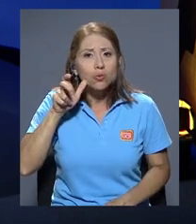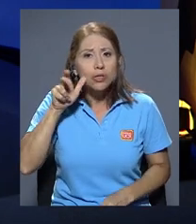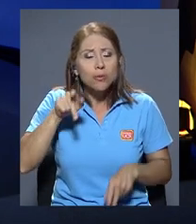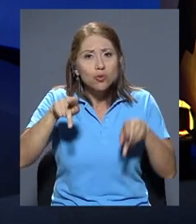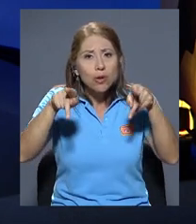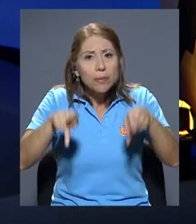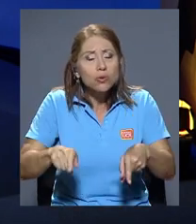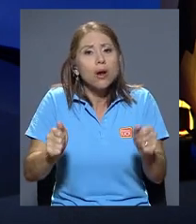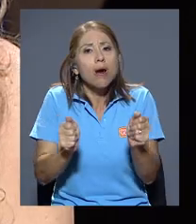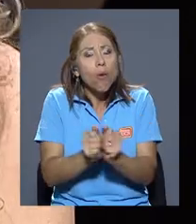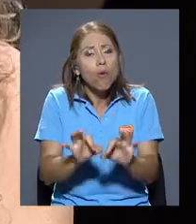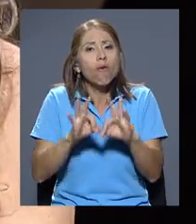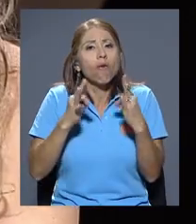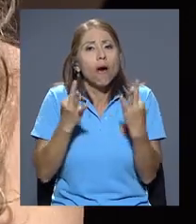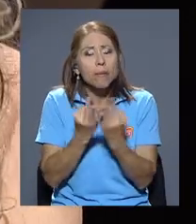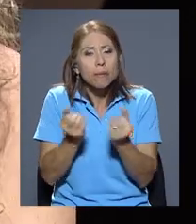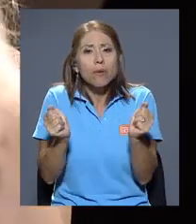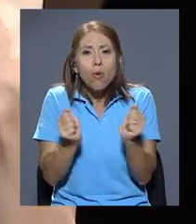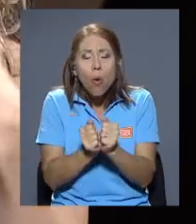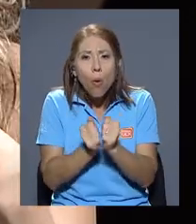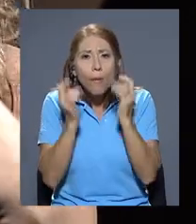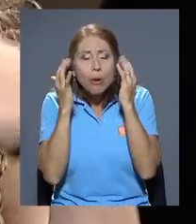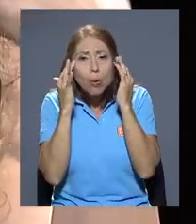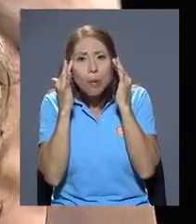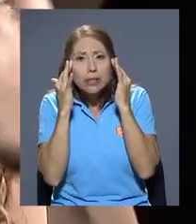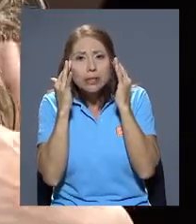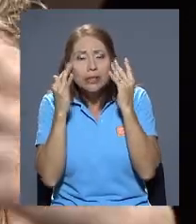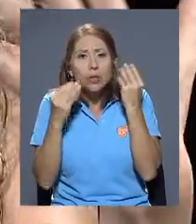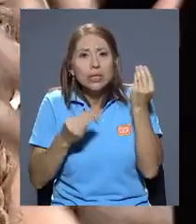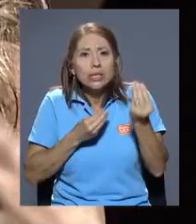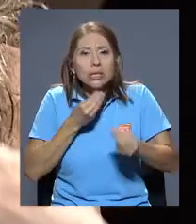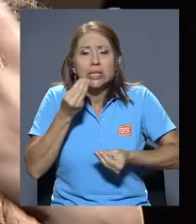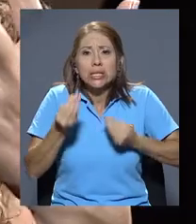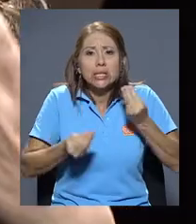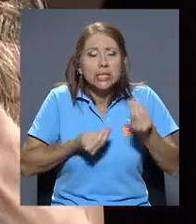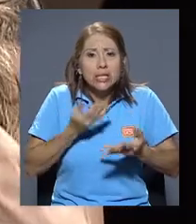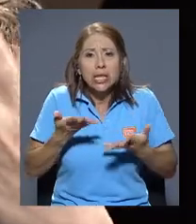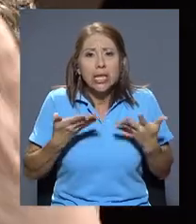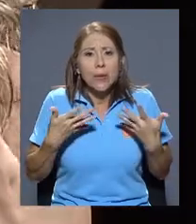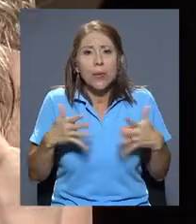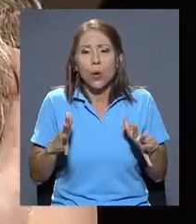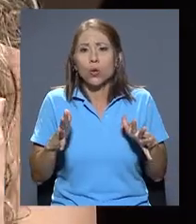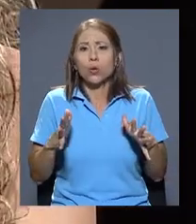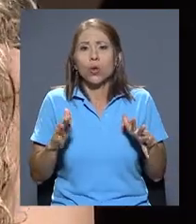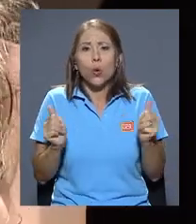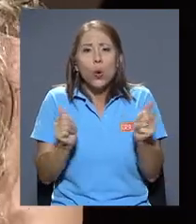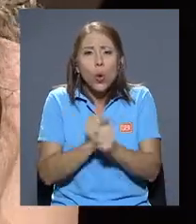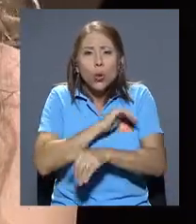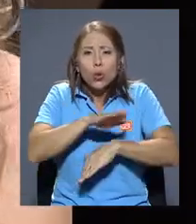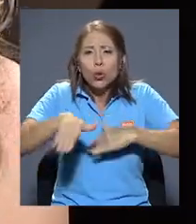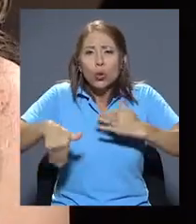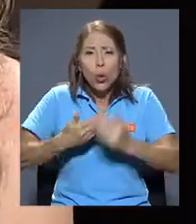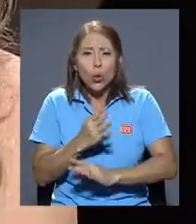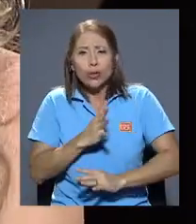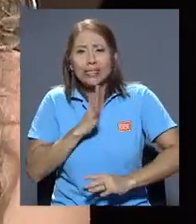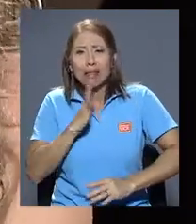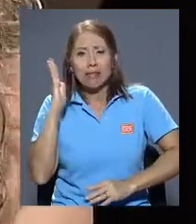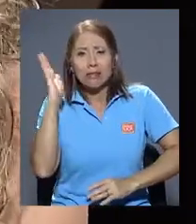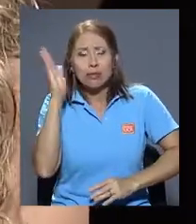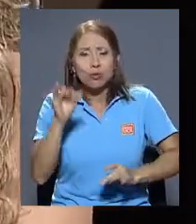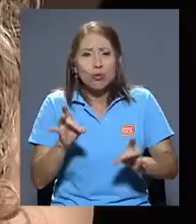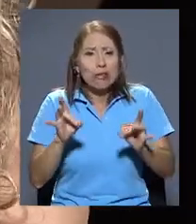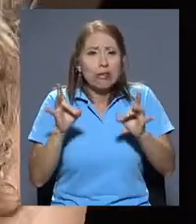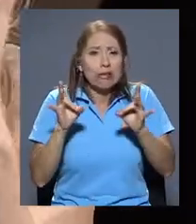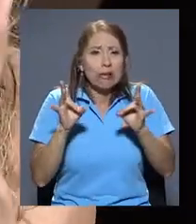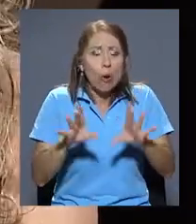sus preocupaciones, y que de pronto, alimentado por todo este discurso de odio y de desprecio y de miedo, que en el fondo sabemos